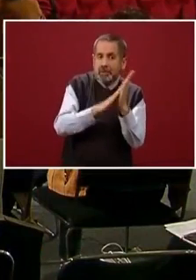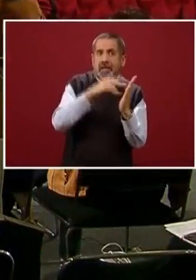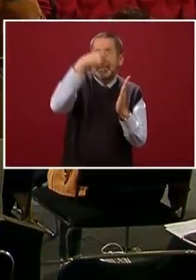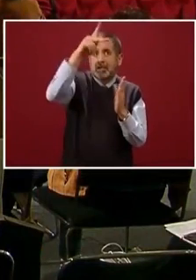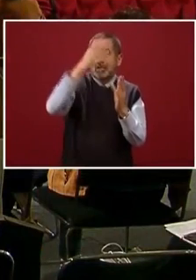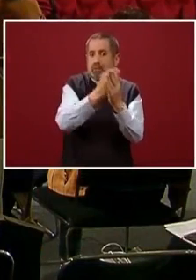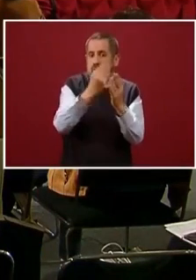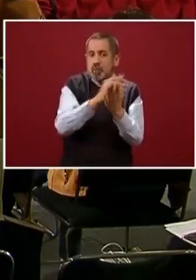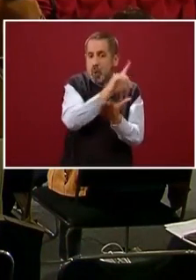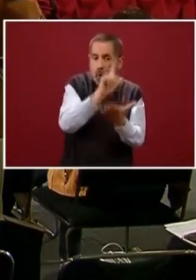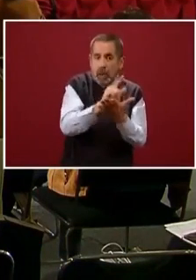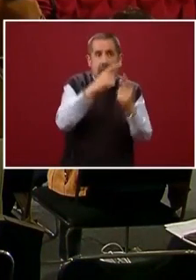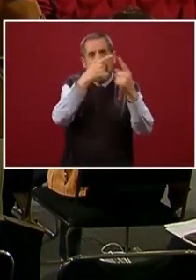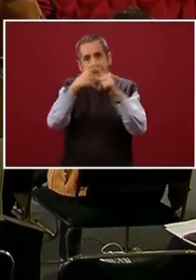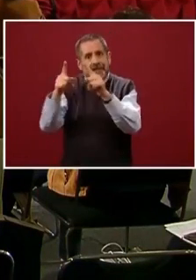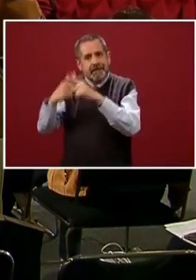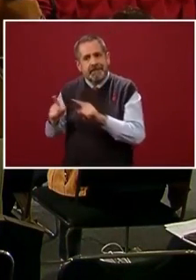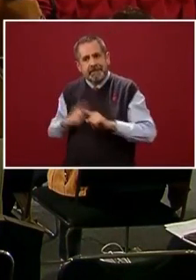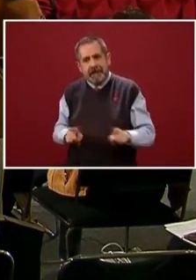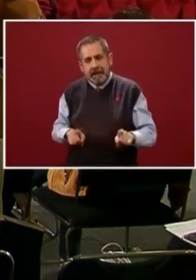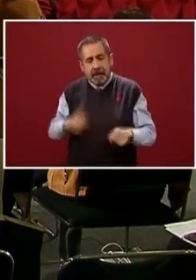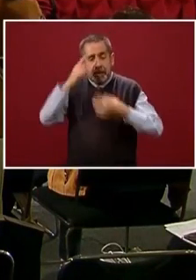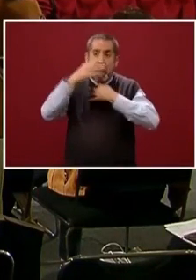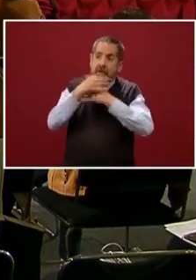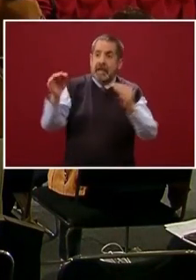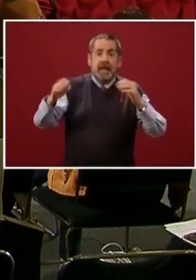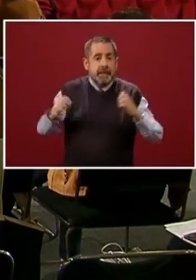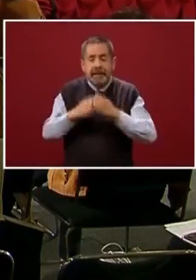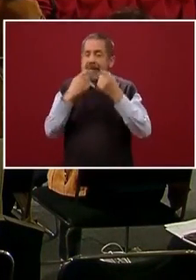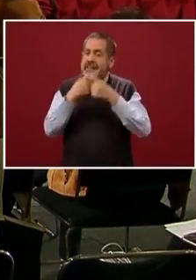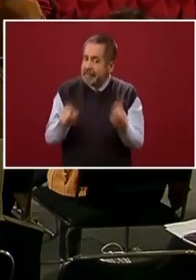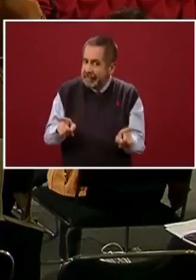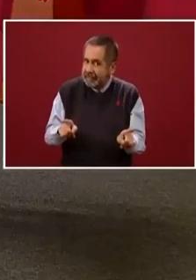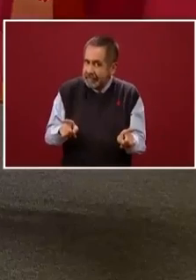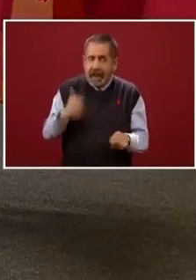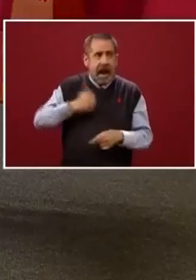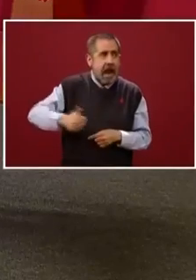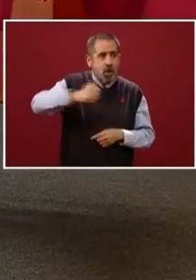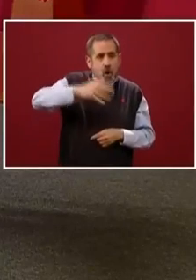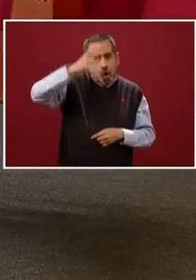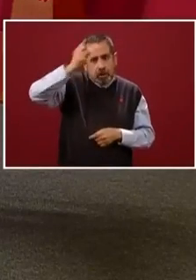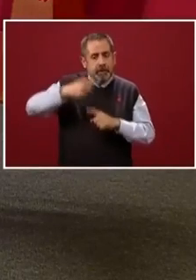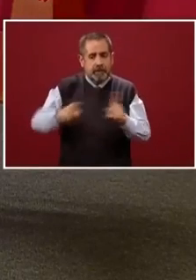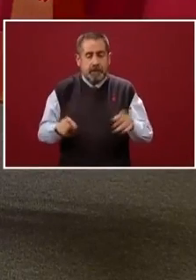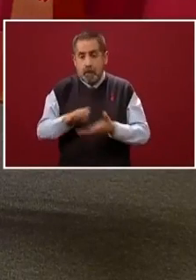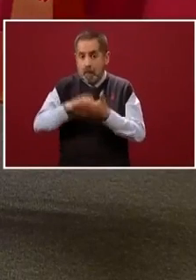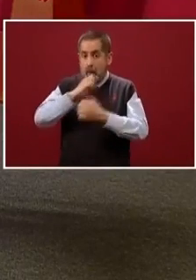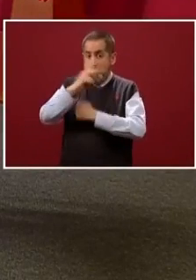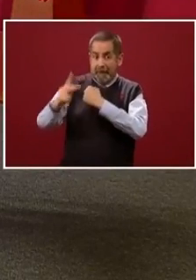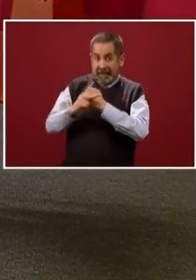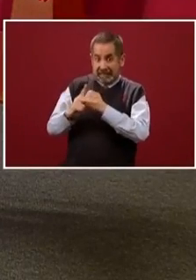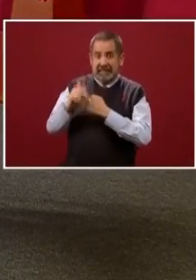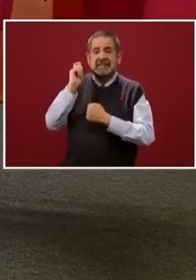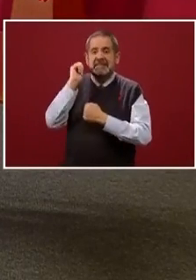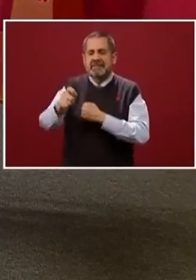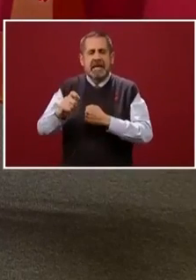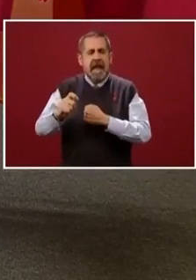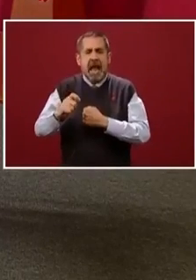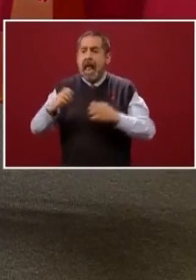emergencia o las declaratorias de emergencia es diferente. En muchos países, declarar una emergencia